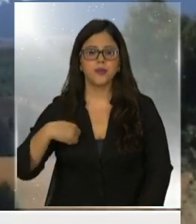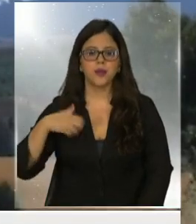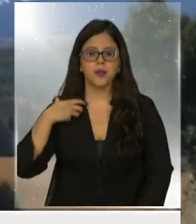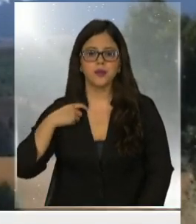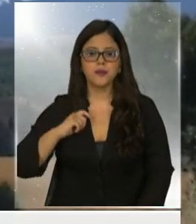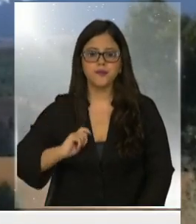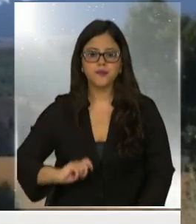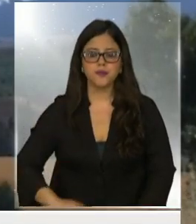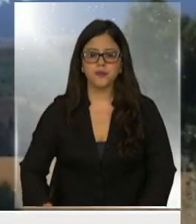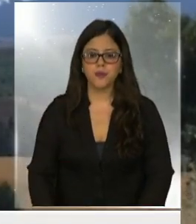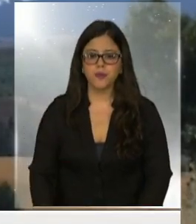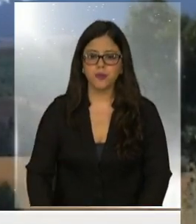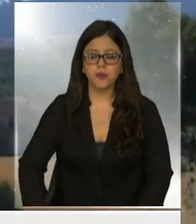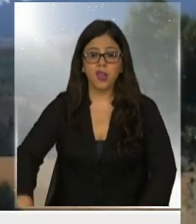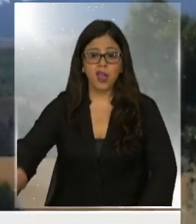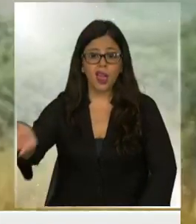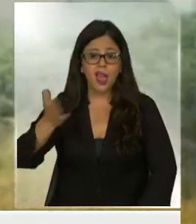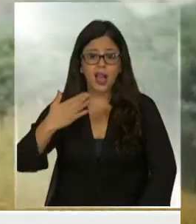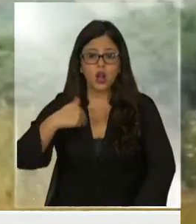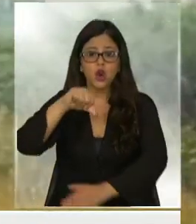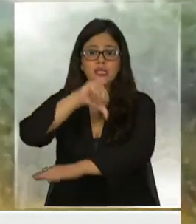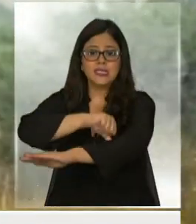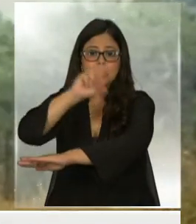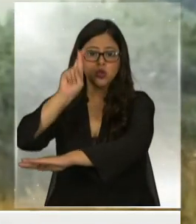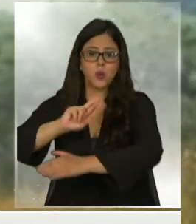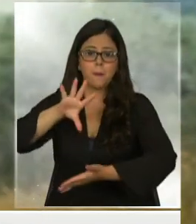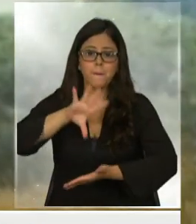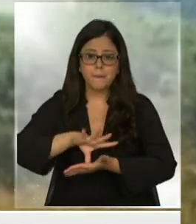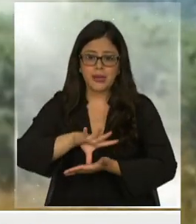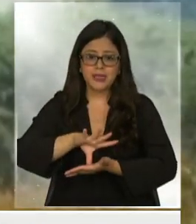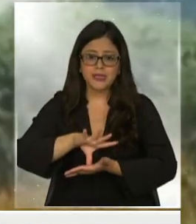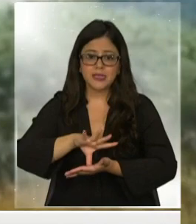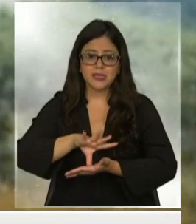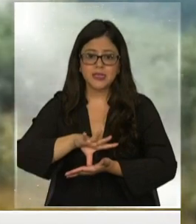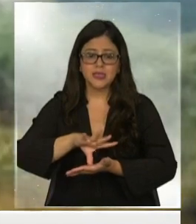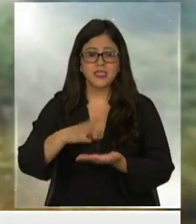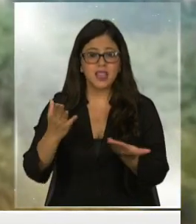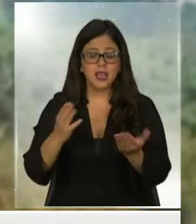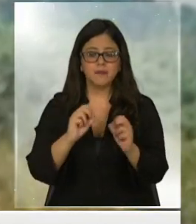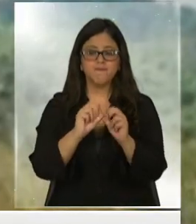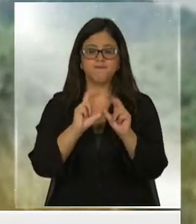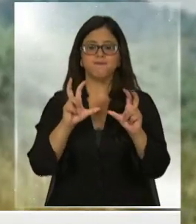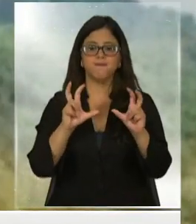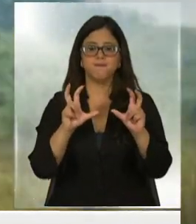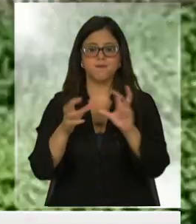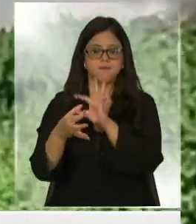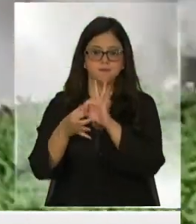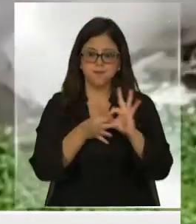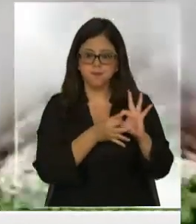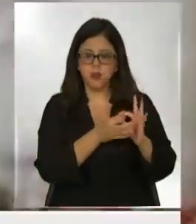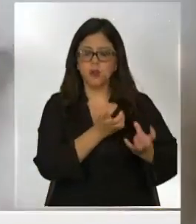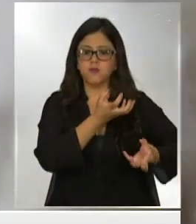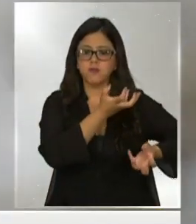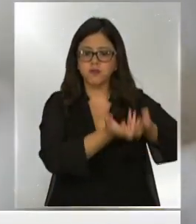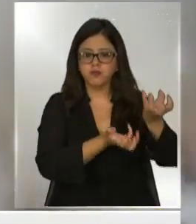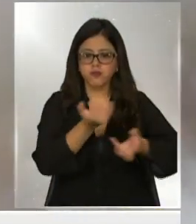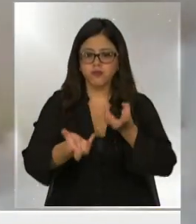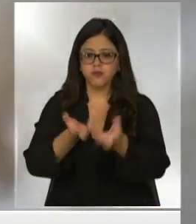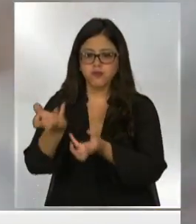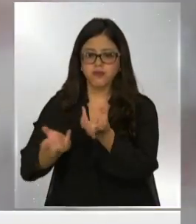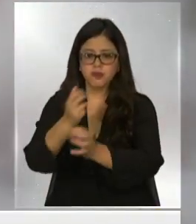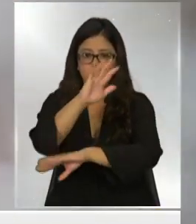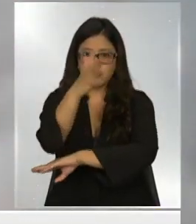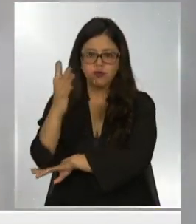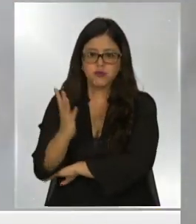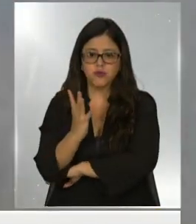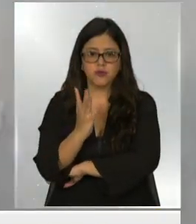Días de calor en la zona centro-sur del país. Día de máxima alerta por la propagación del fuego por incendios